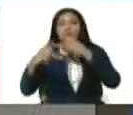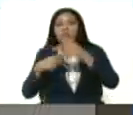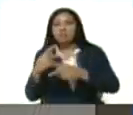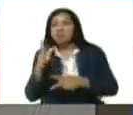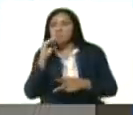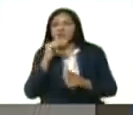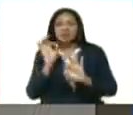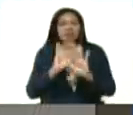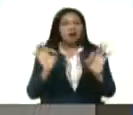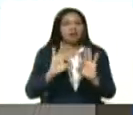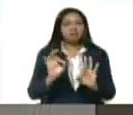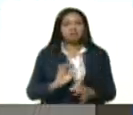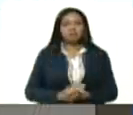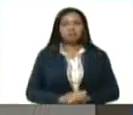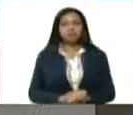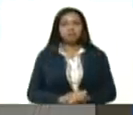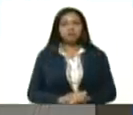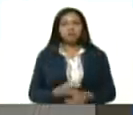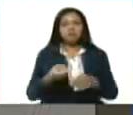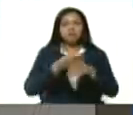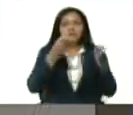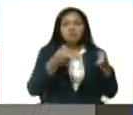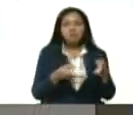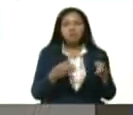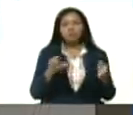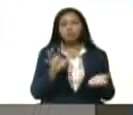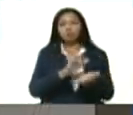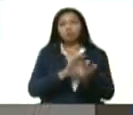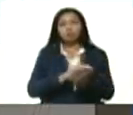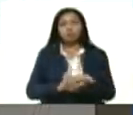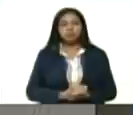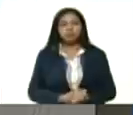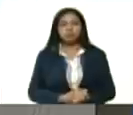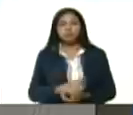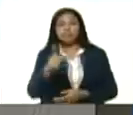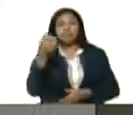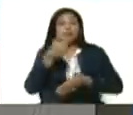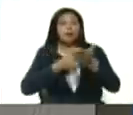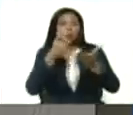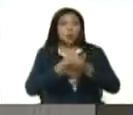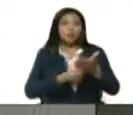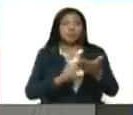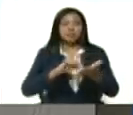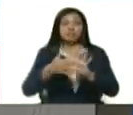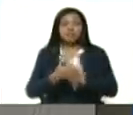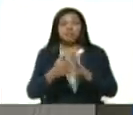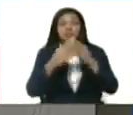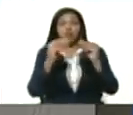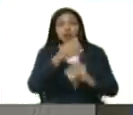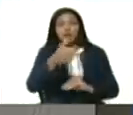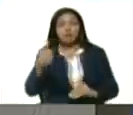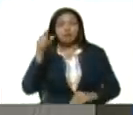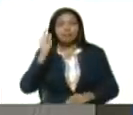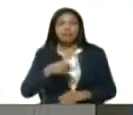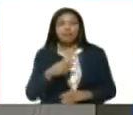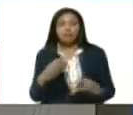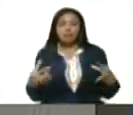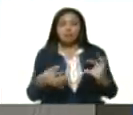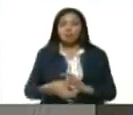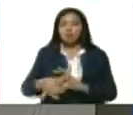señor epidemiólogo de la gobernación del Estado de Nueva Esparta. Es un combate en el que todas y todos debemos estar